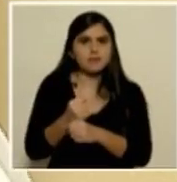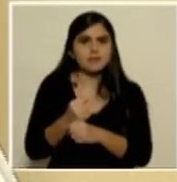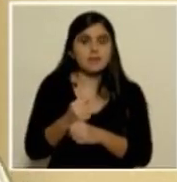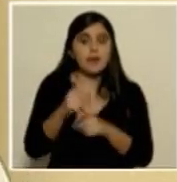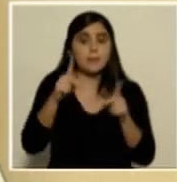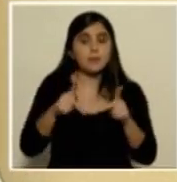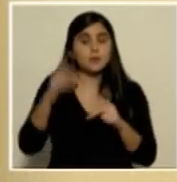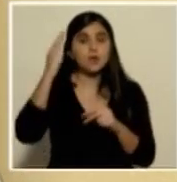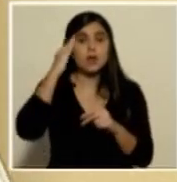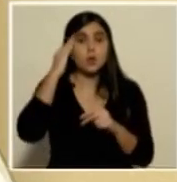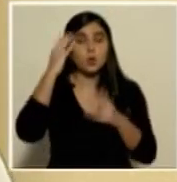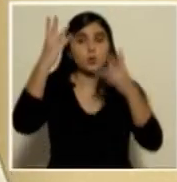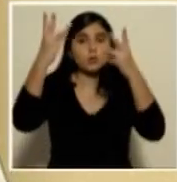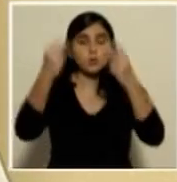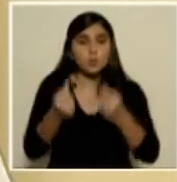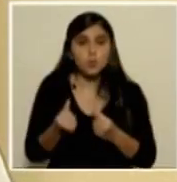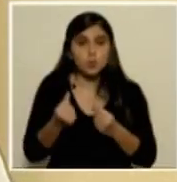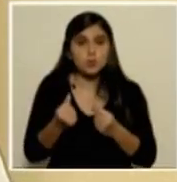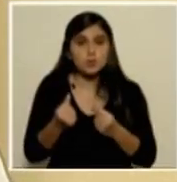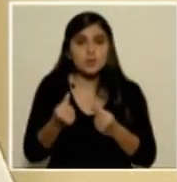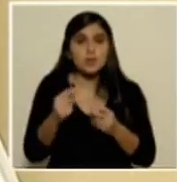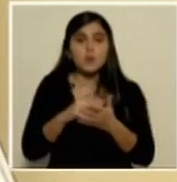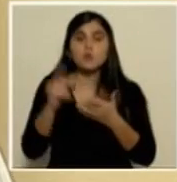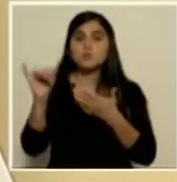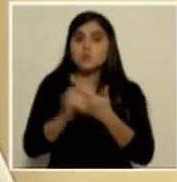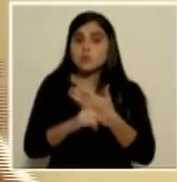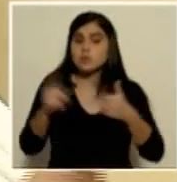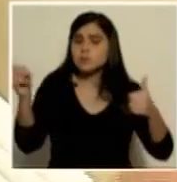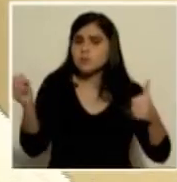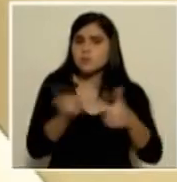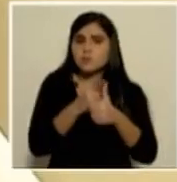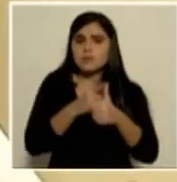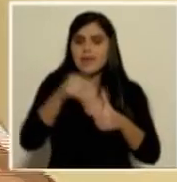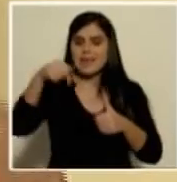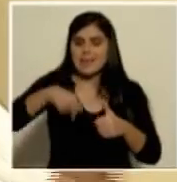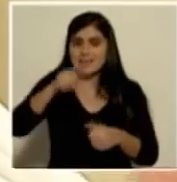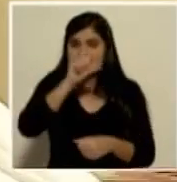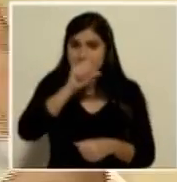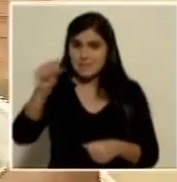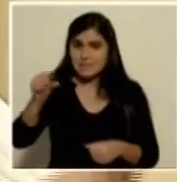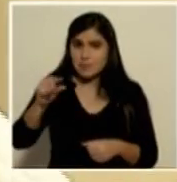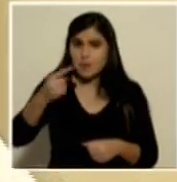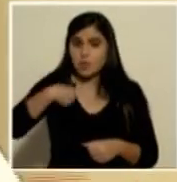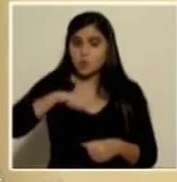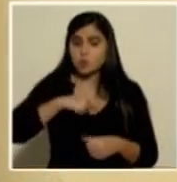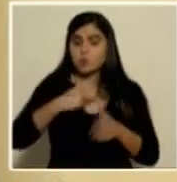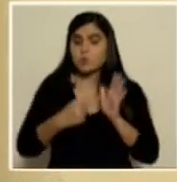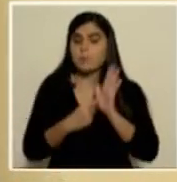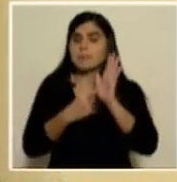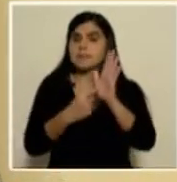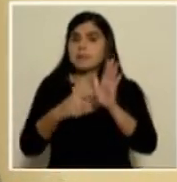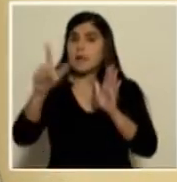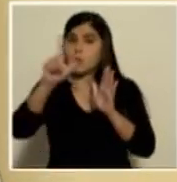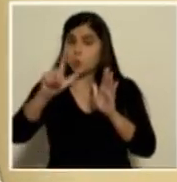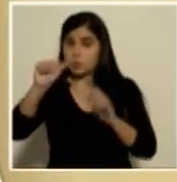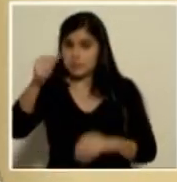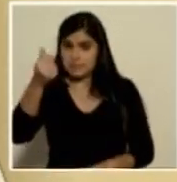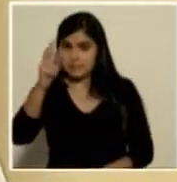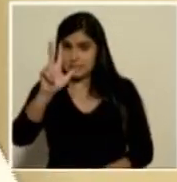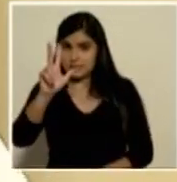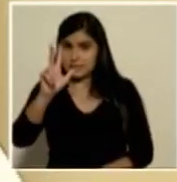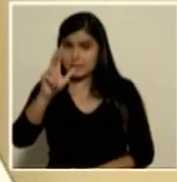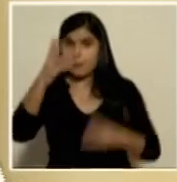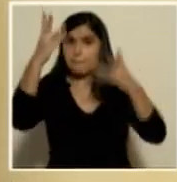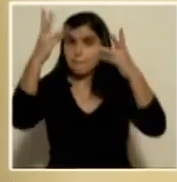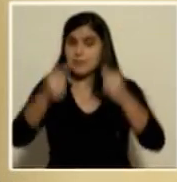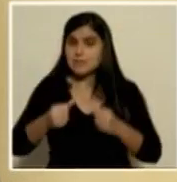y los proyectos prioritarios, en los cuales esta semana estaremos justamente presentando el lunes, el 13, presupuesto extraordinario,